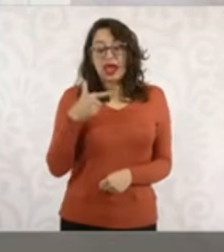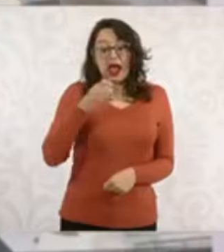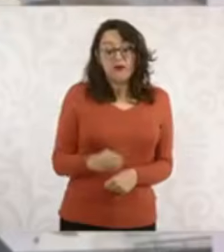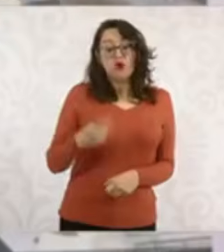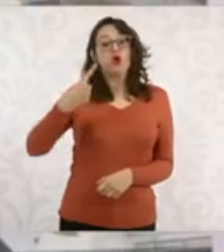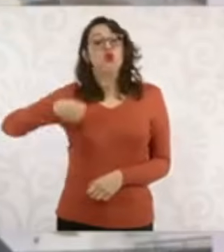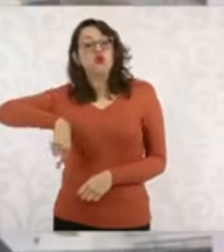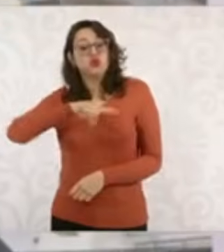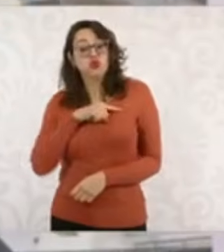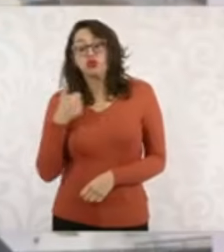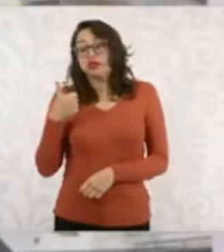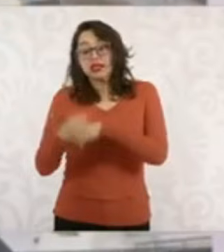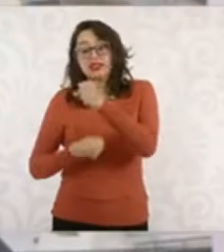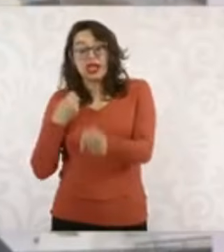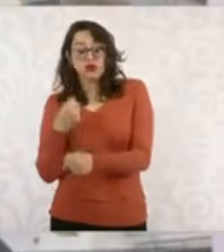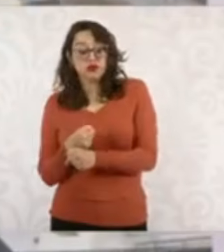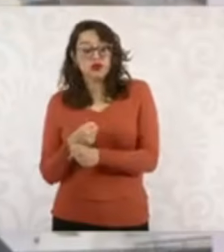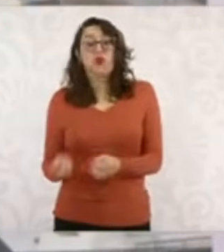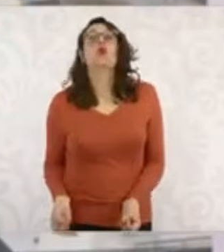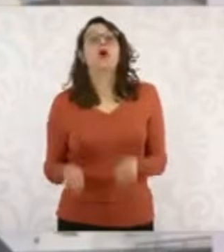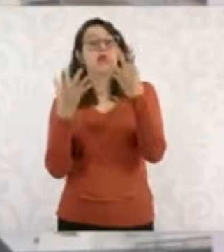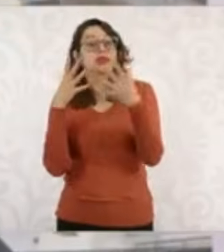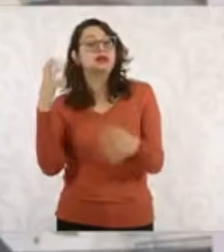a construir 10,000 camas más.